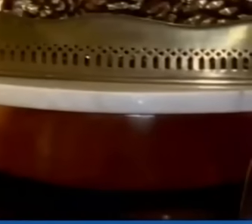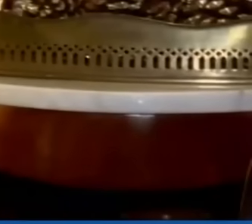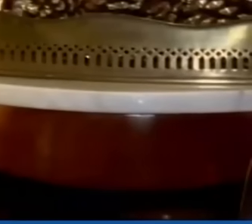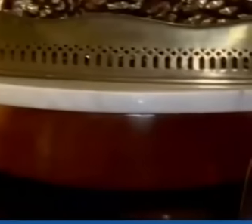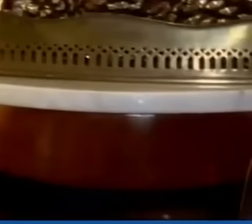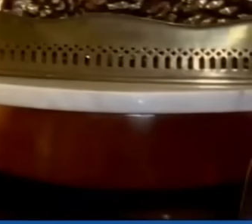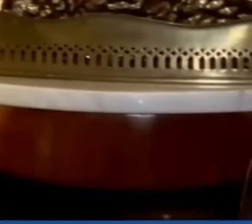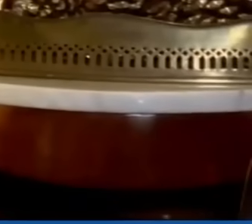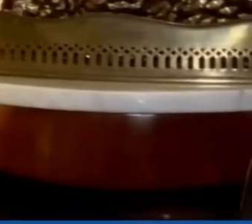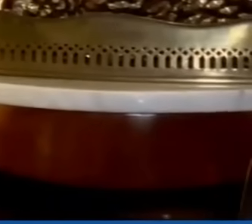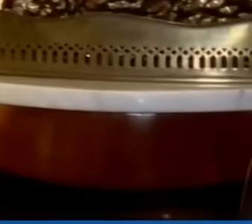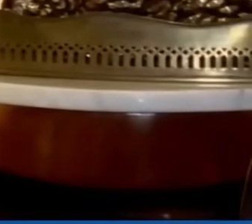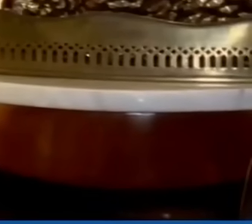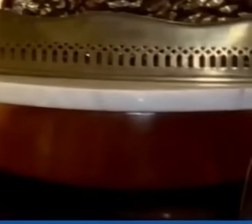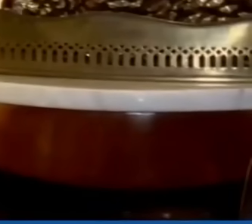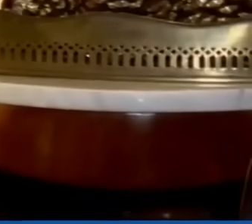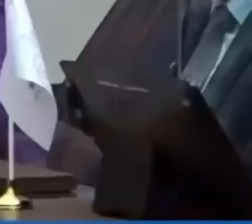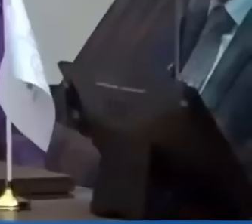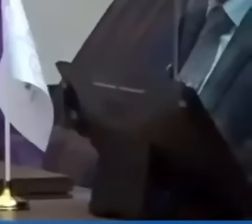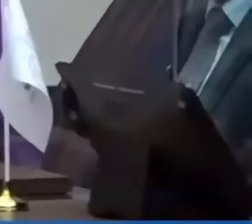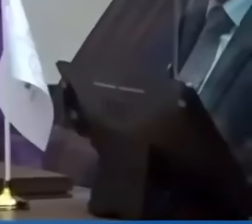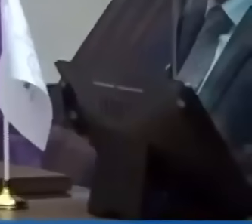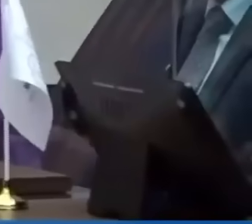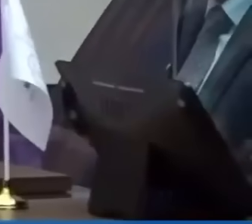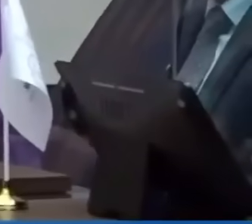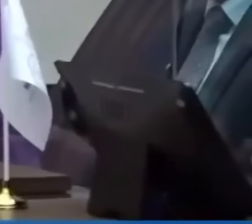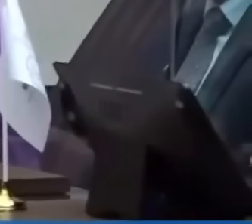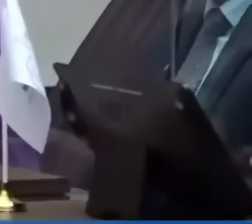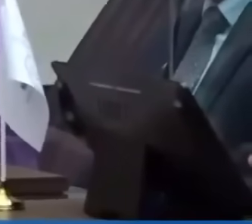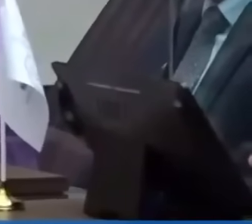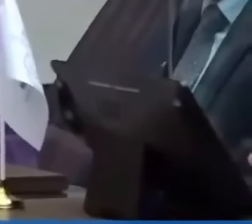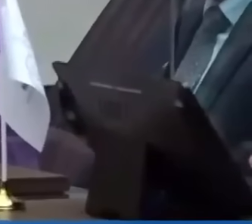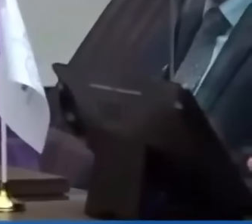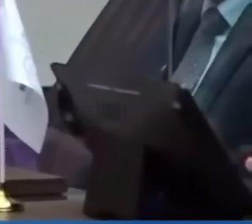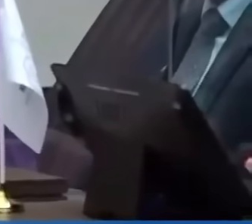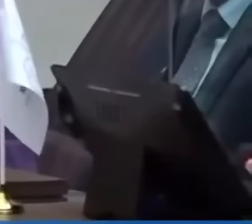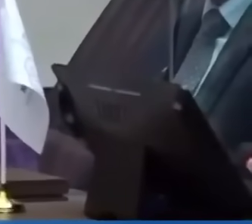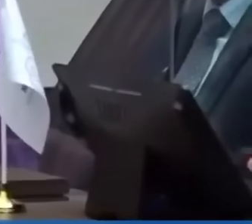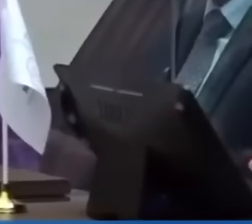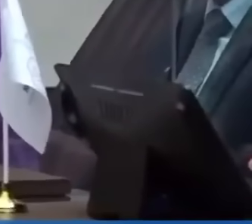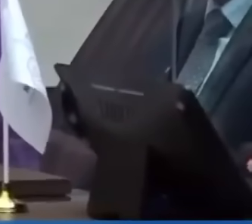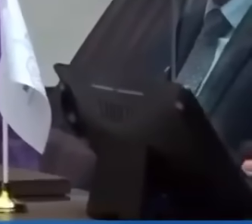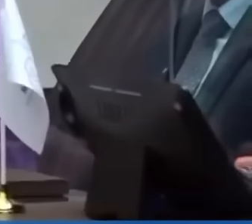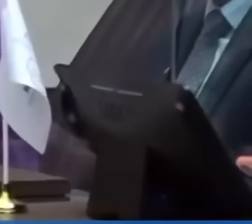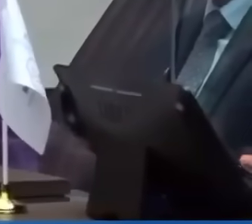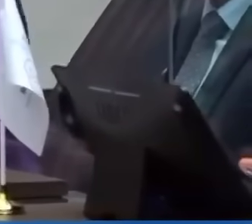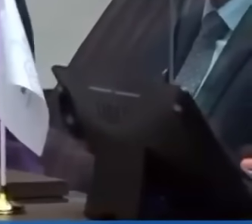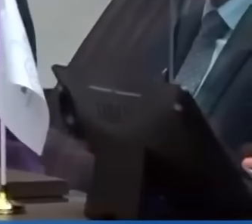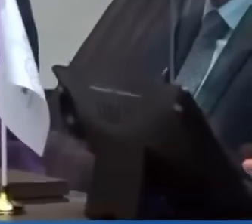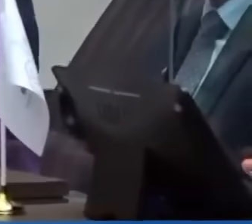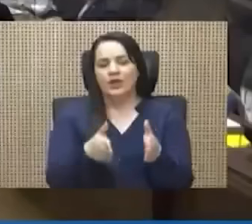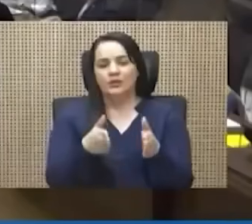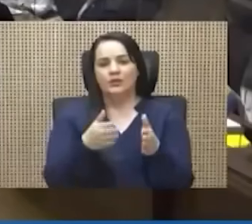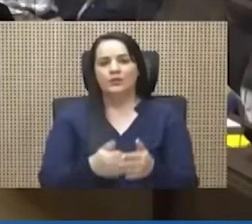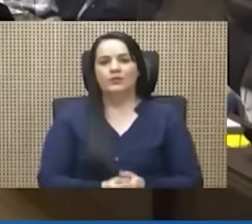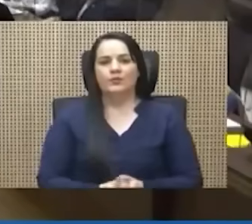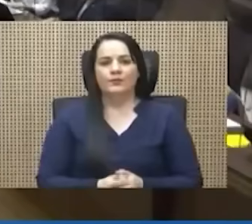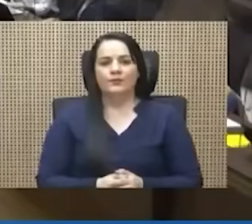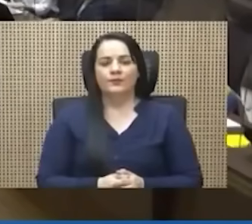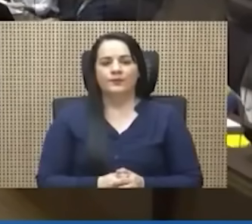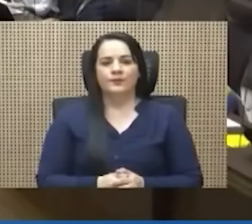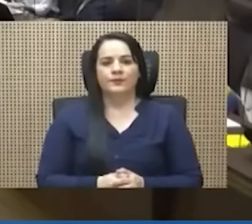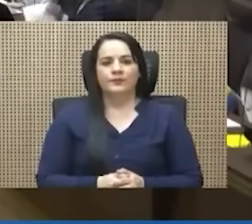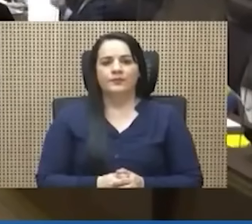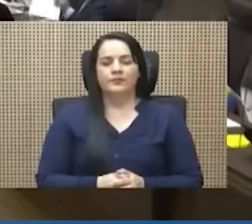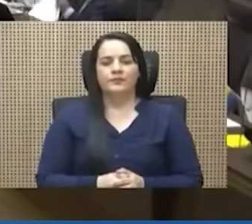para que se convoquen en esas sesiones extraordinarias en la mesa del 16 de octubre con los diferentes poderes de la República. Y el listado que doña